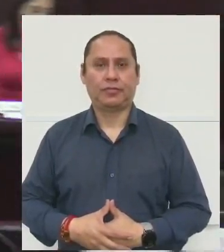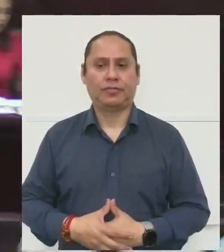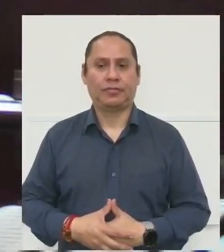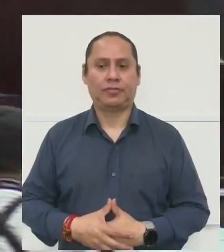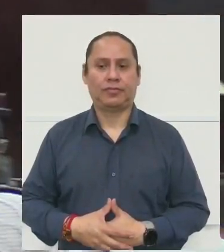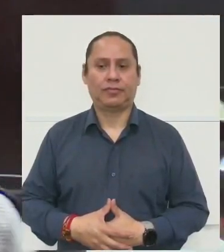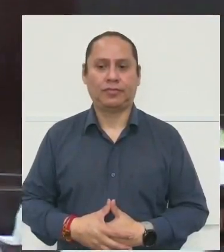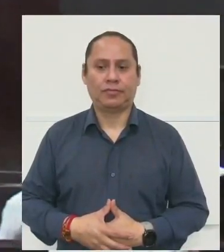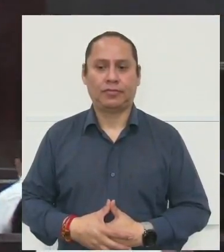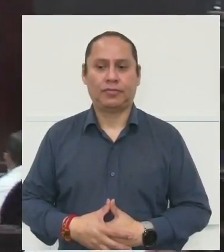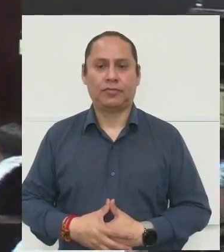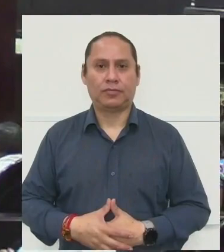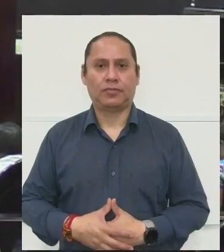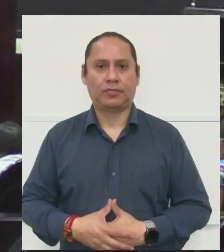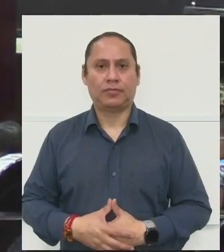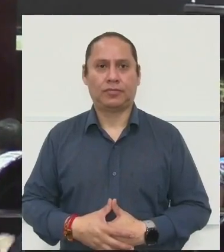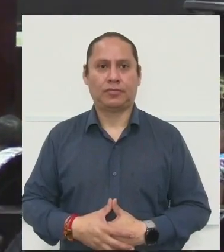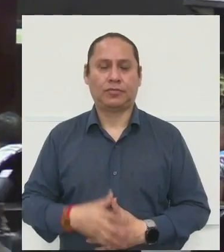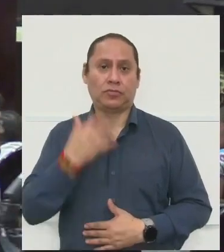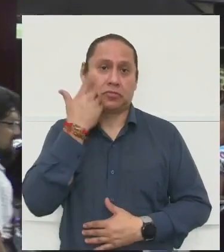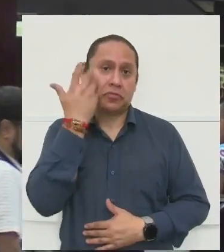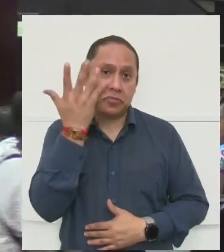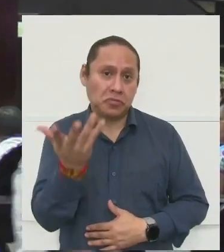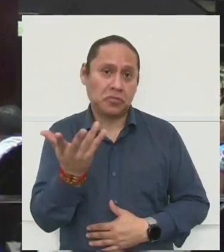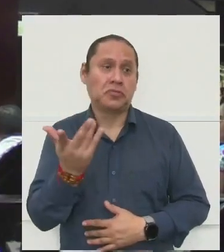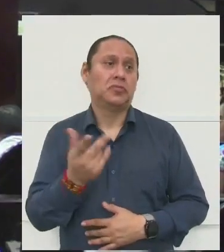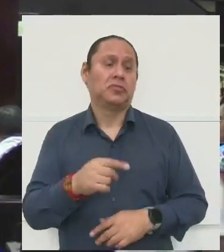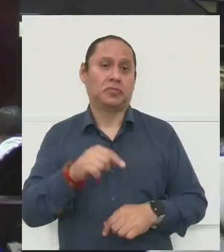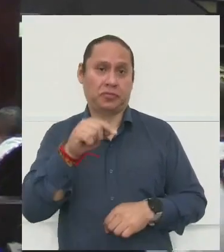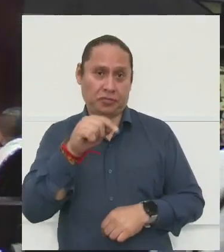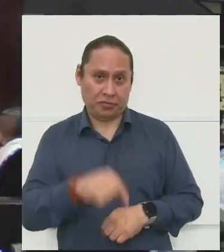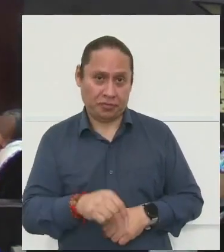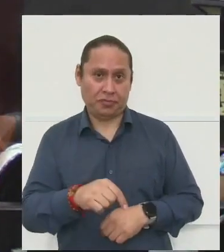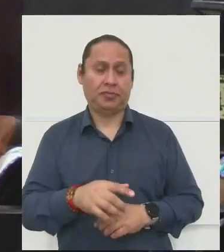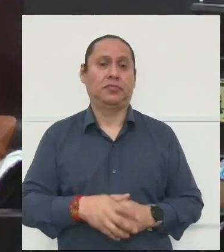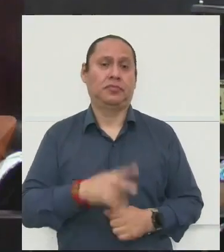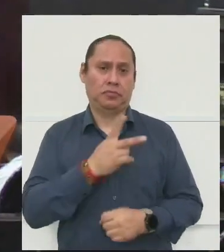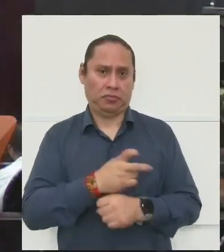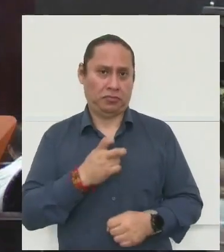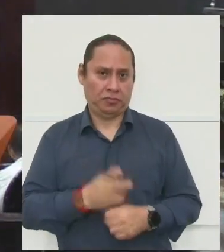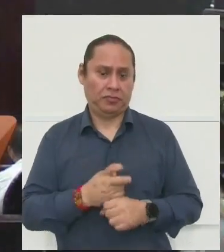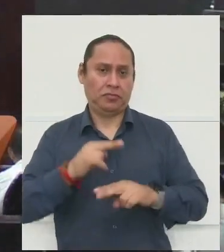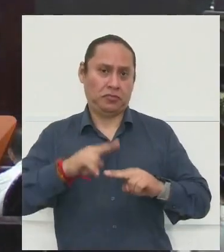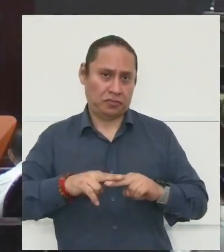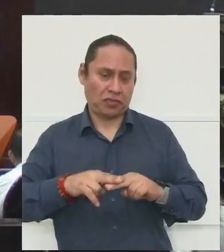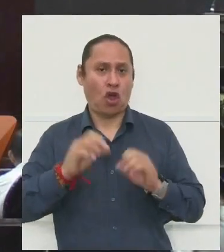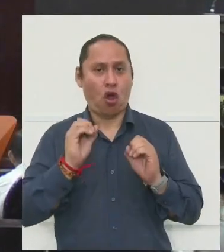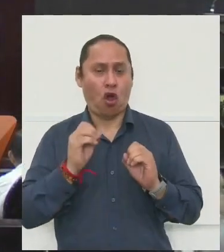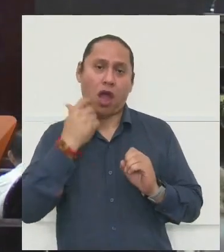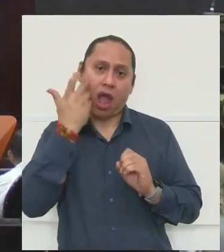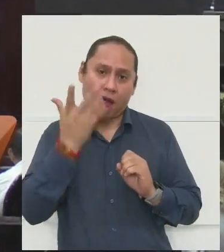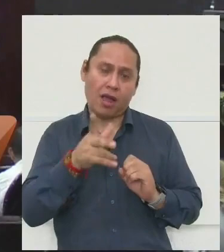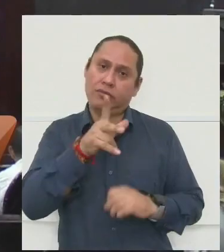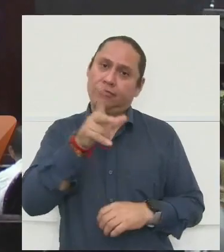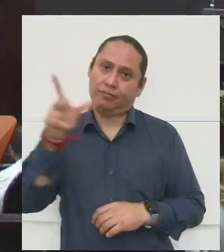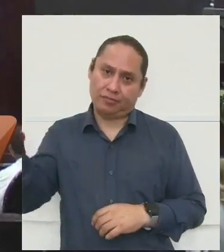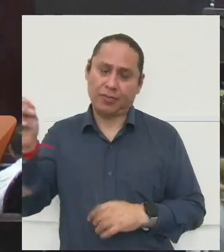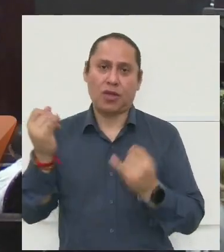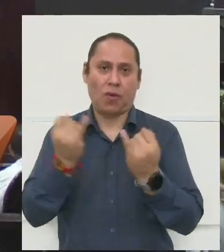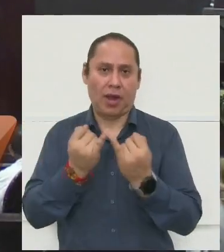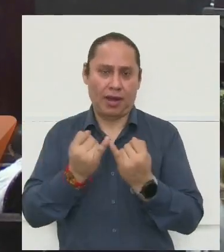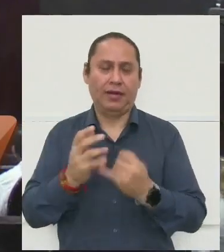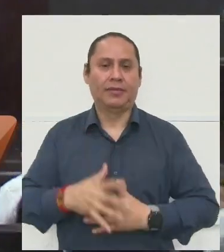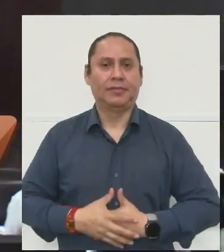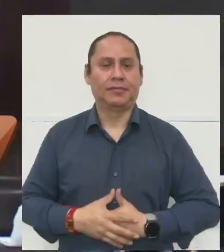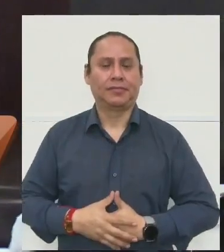asiento Si desea la magistrada permanecer en esta sala está invitada para ello o si lo desea puede